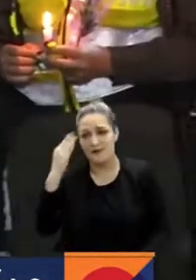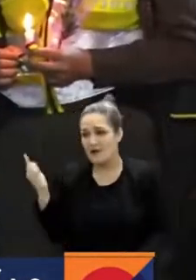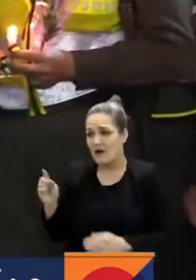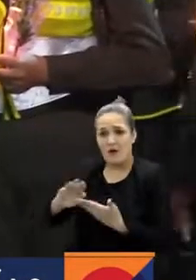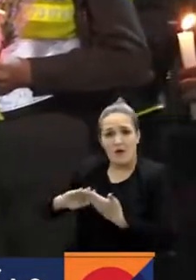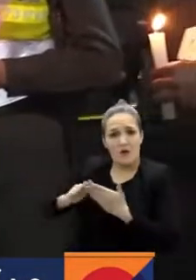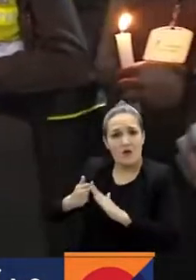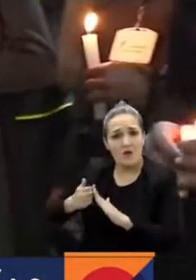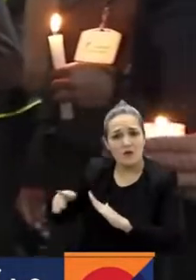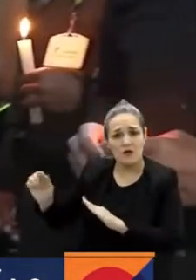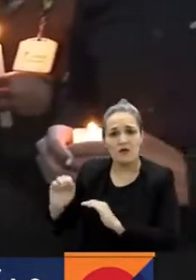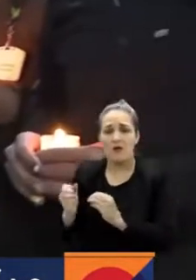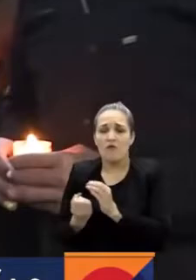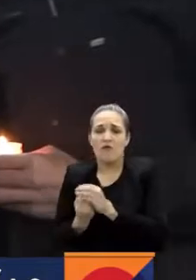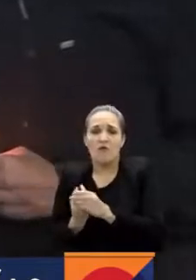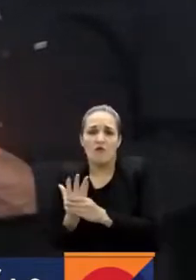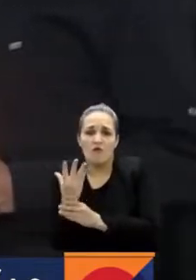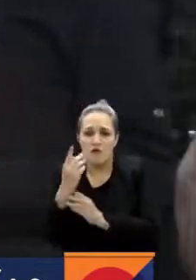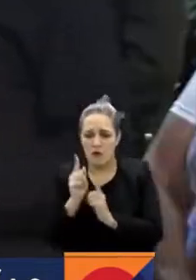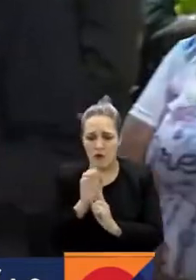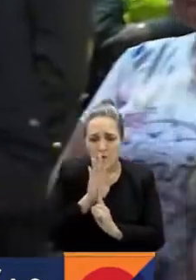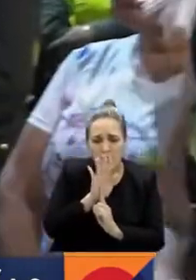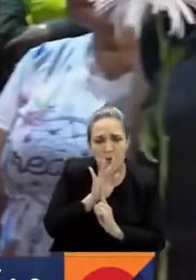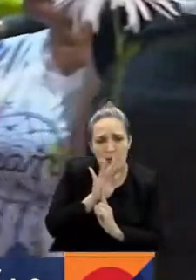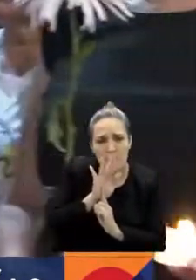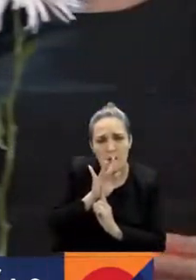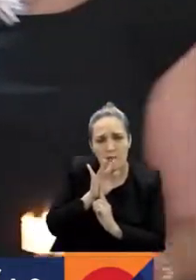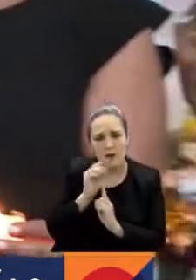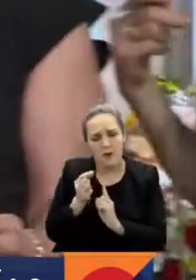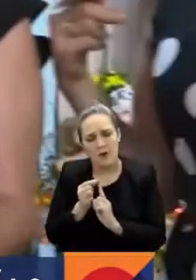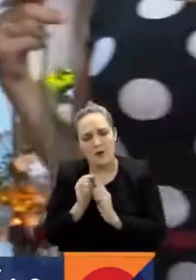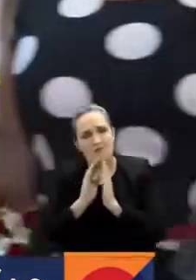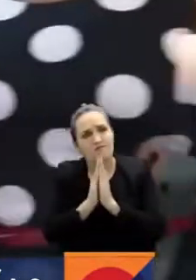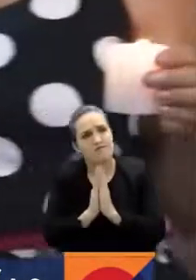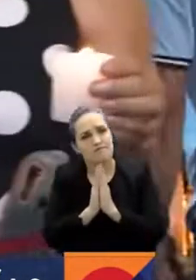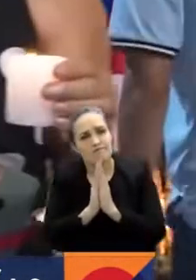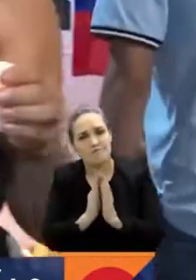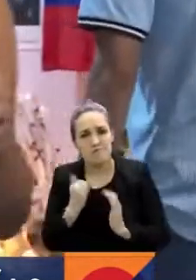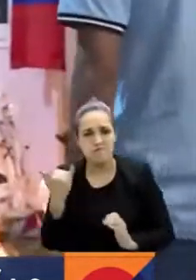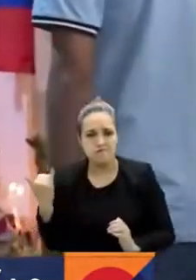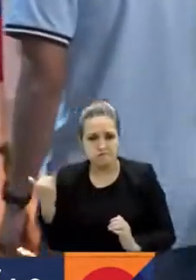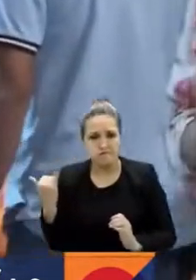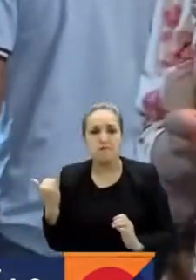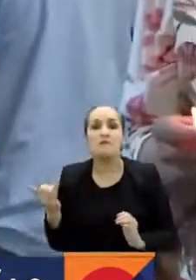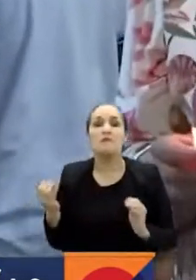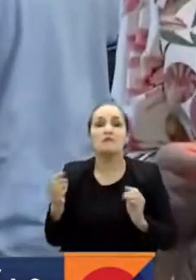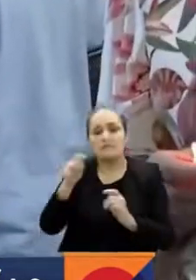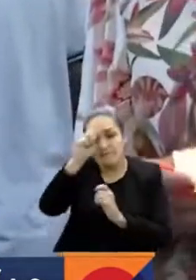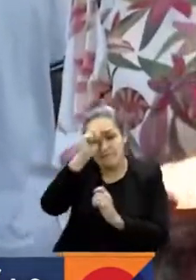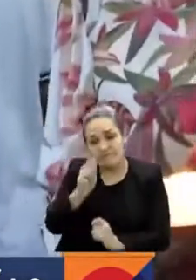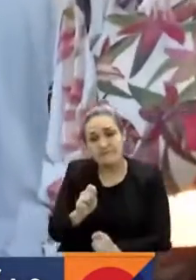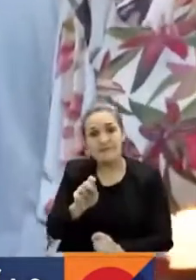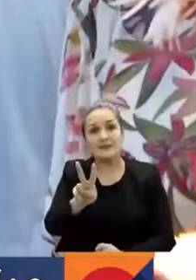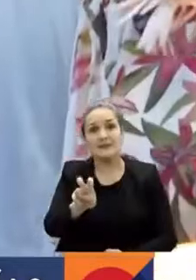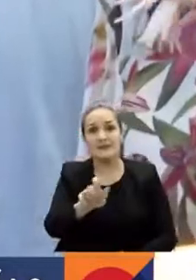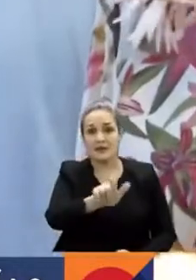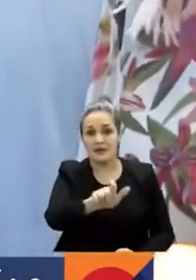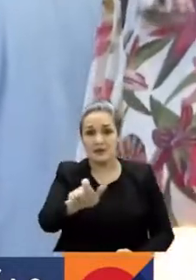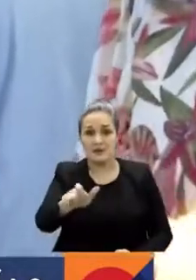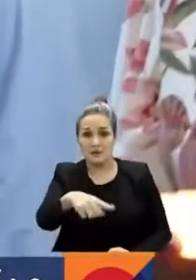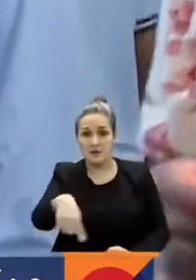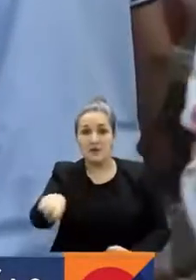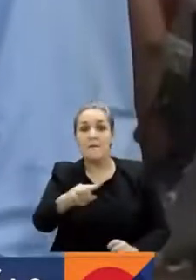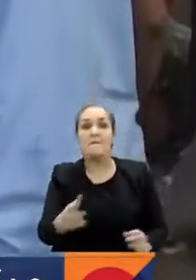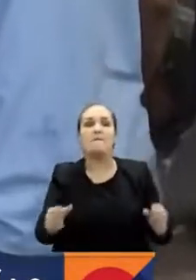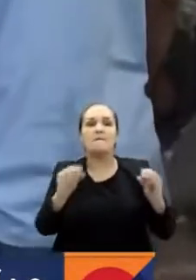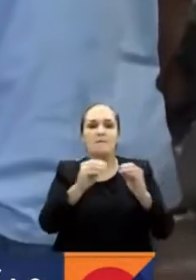con ofrendas florales, también con velas, elevando plegarias, no solamente en memoria de los uniformados, sino